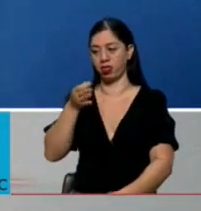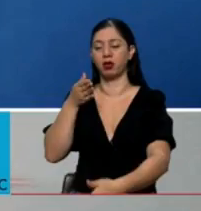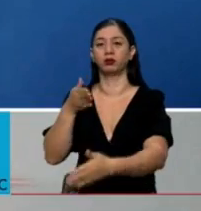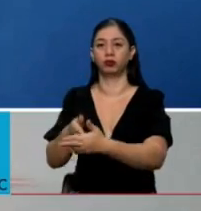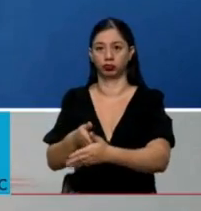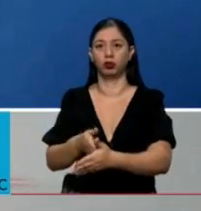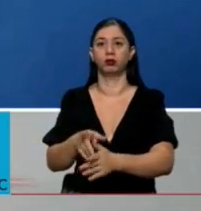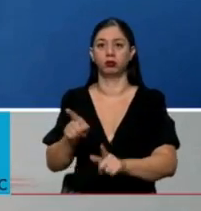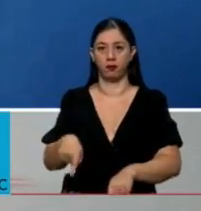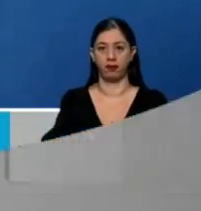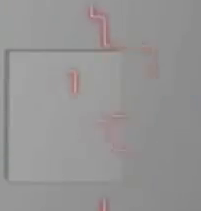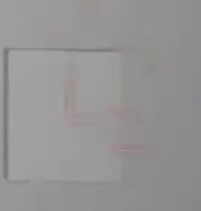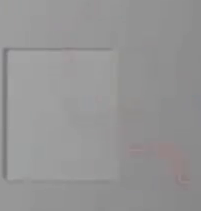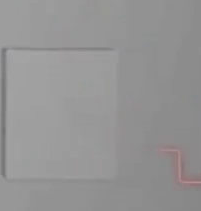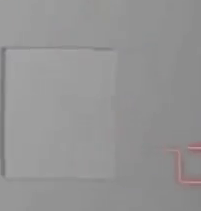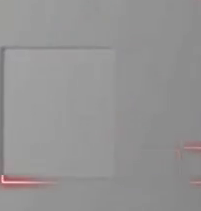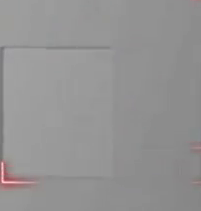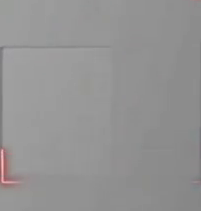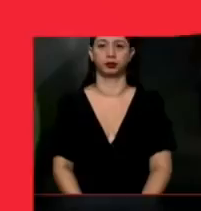en su contra.